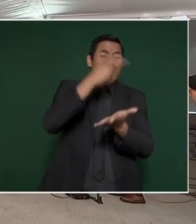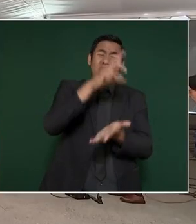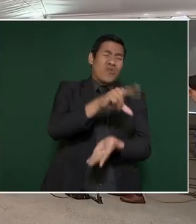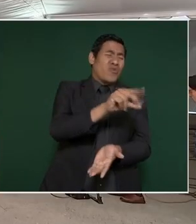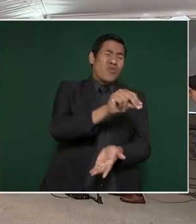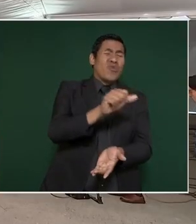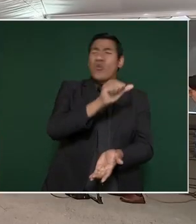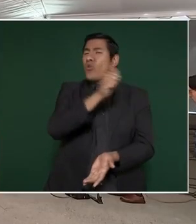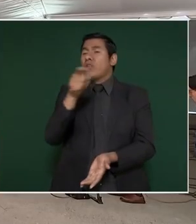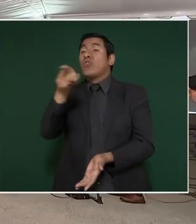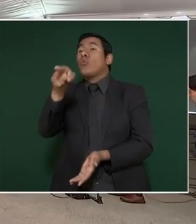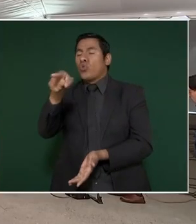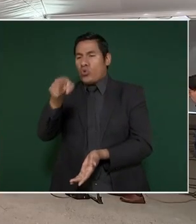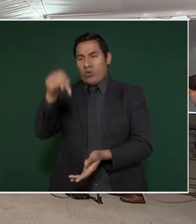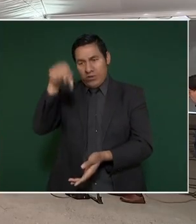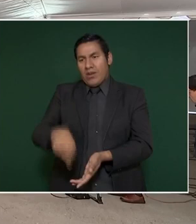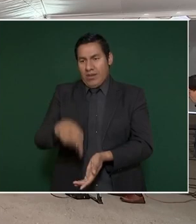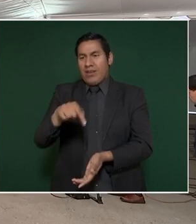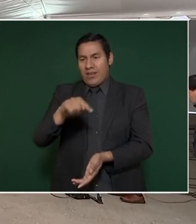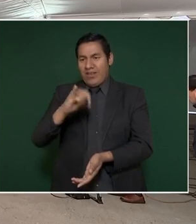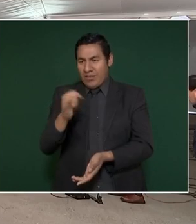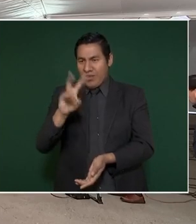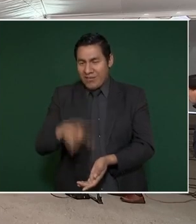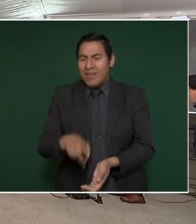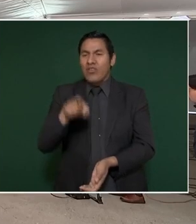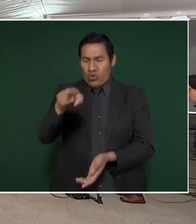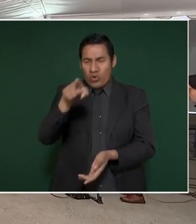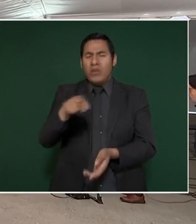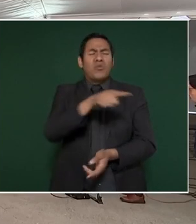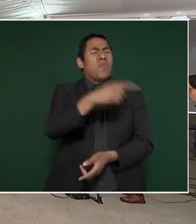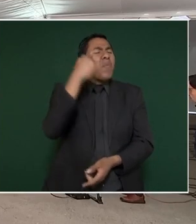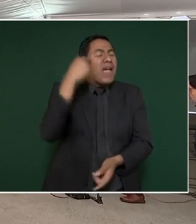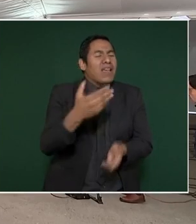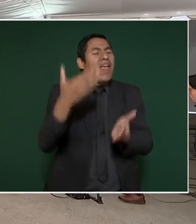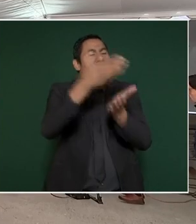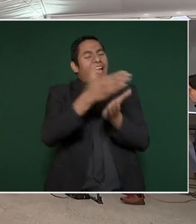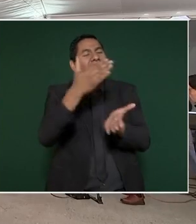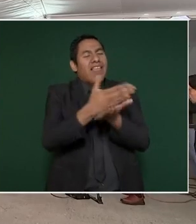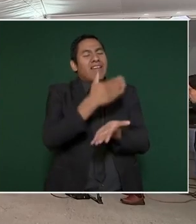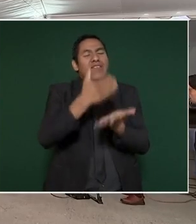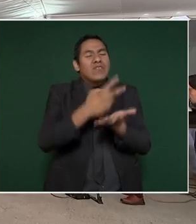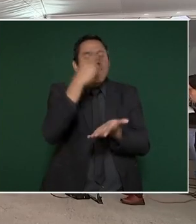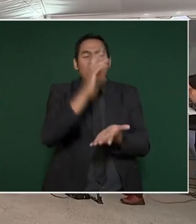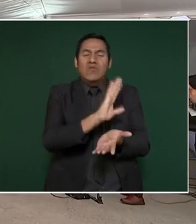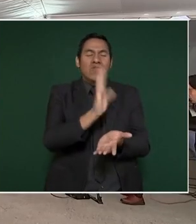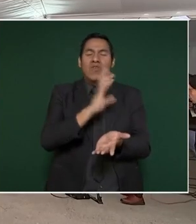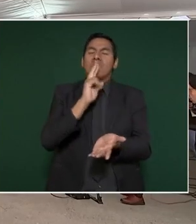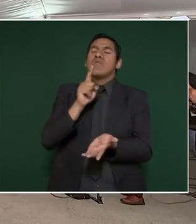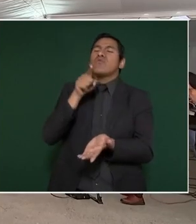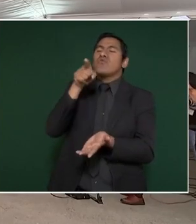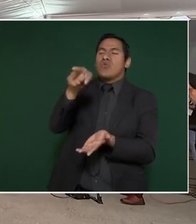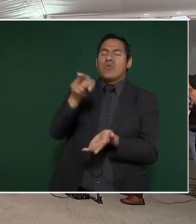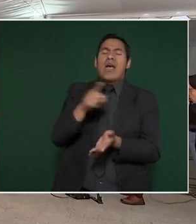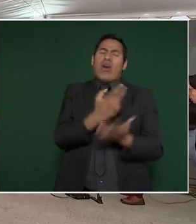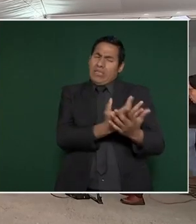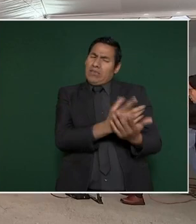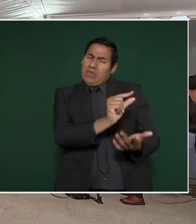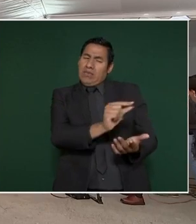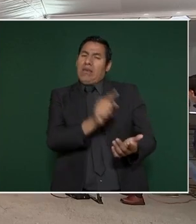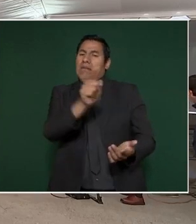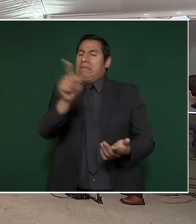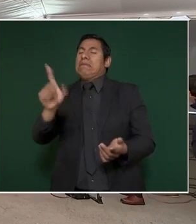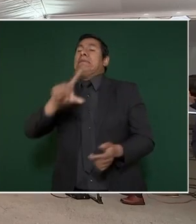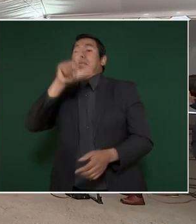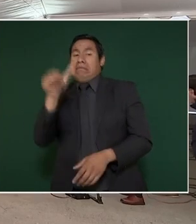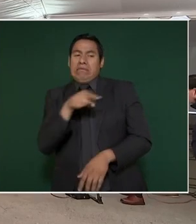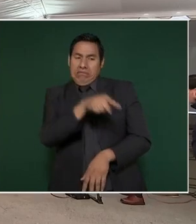vaya tú eres aquí para qué vas tanto tiempo si alcanzas y ahorita